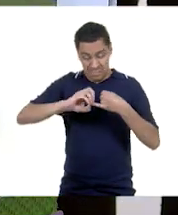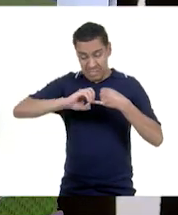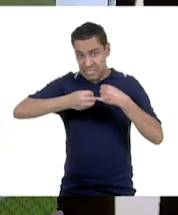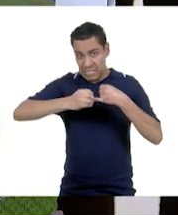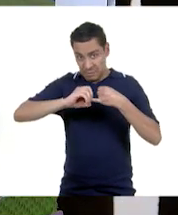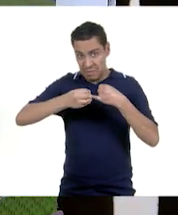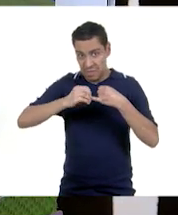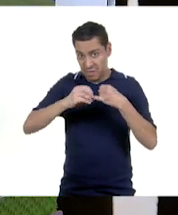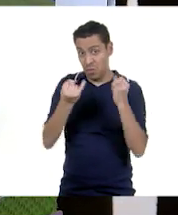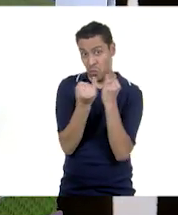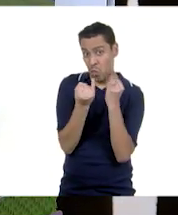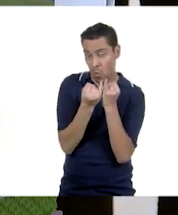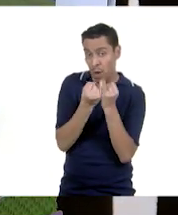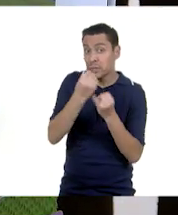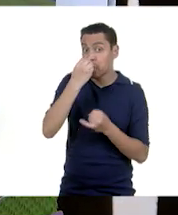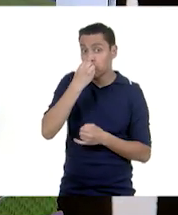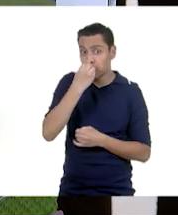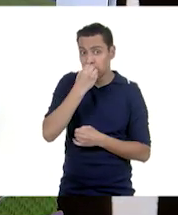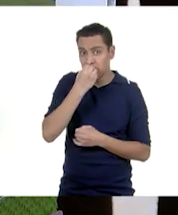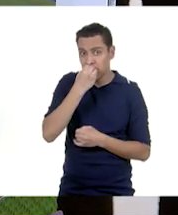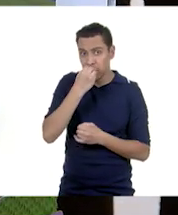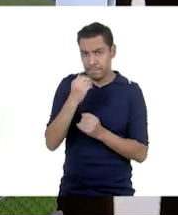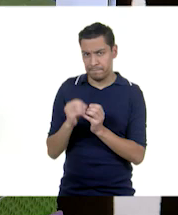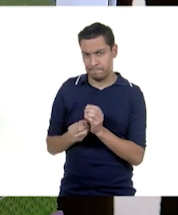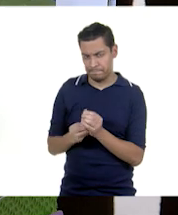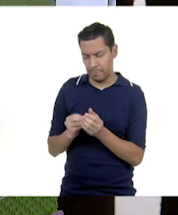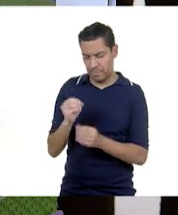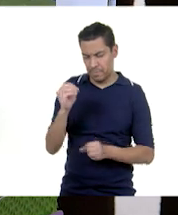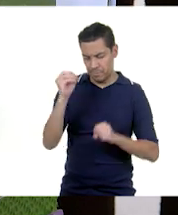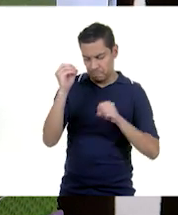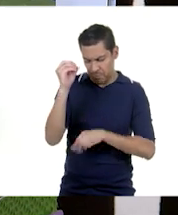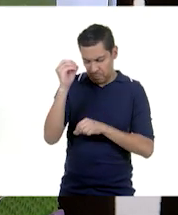Su tallo, por ejemplo, puede llegar a medir 3